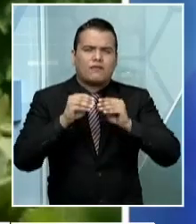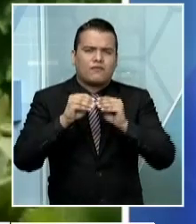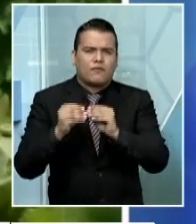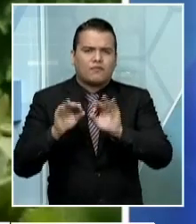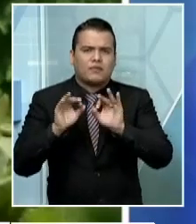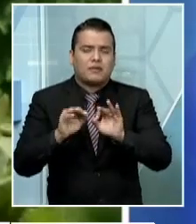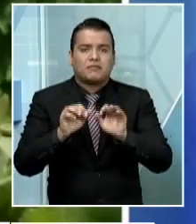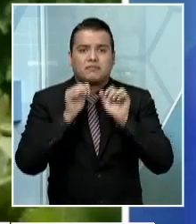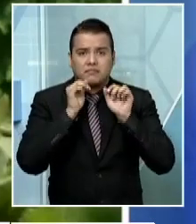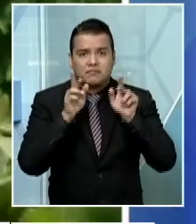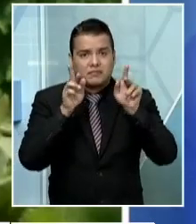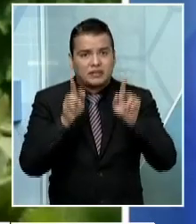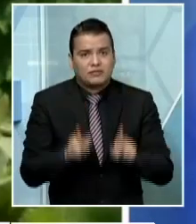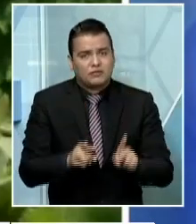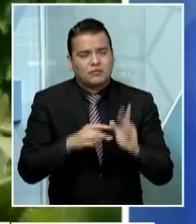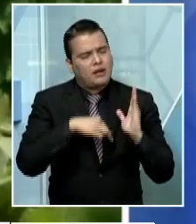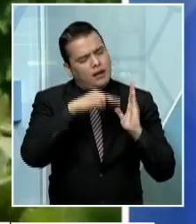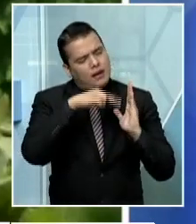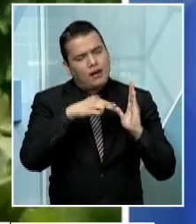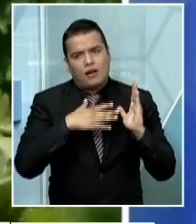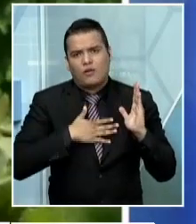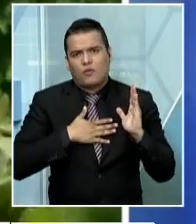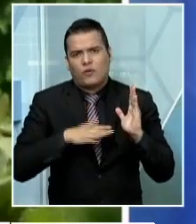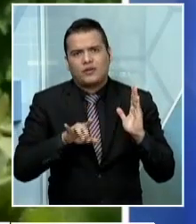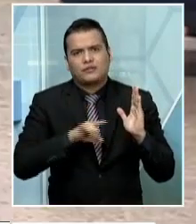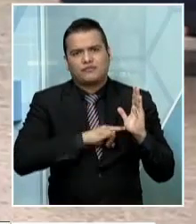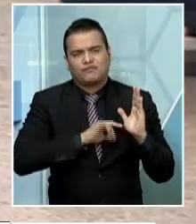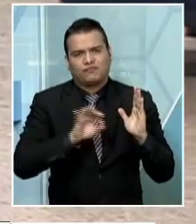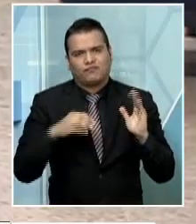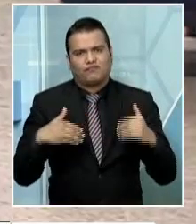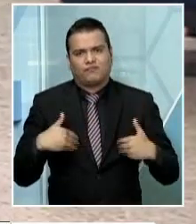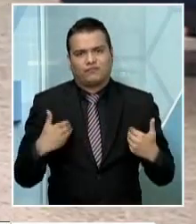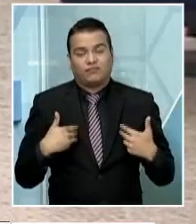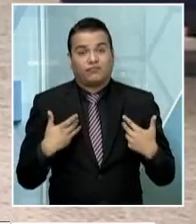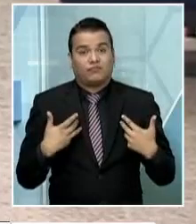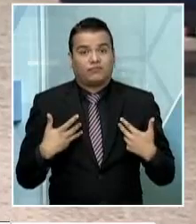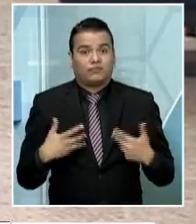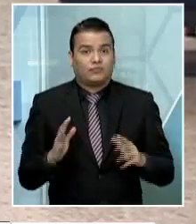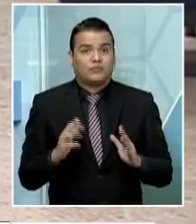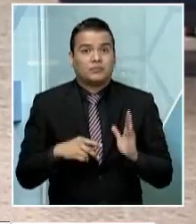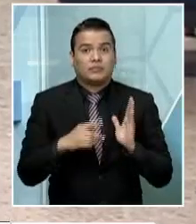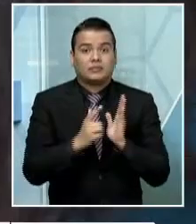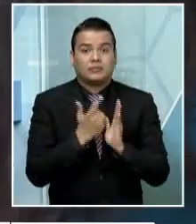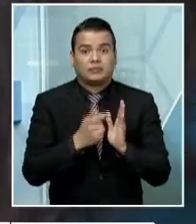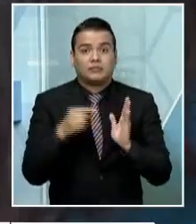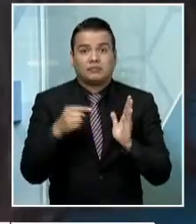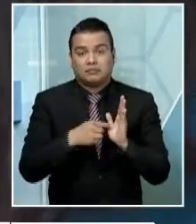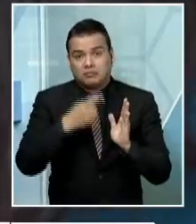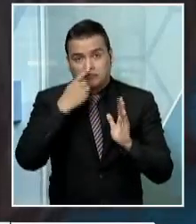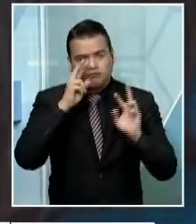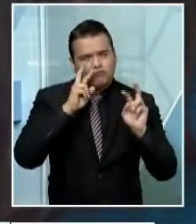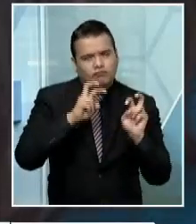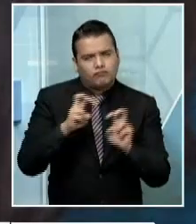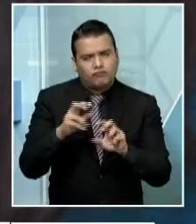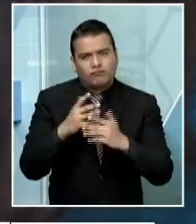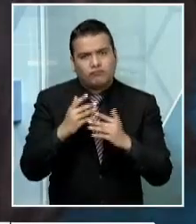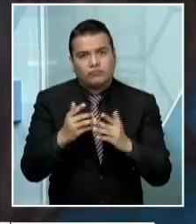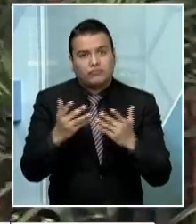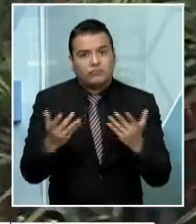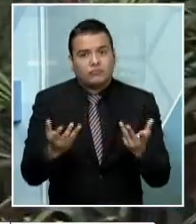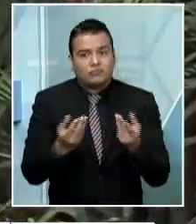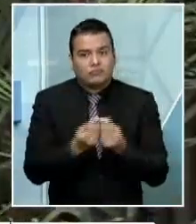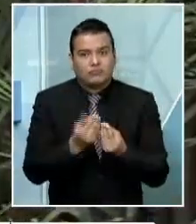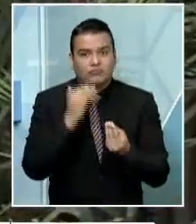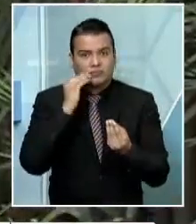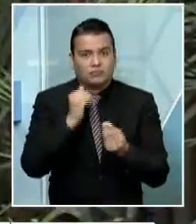que cualquier lector que lo tenga en sus manos lo va a disfrutar de principio a fin. Este libro se convierte en una pieza de consulta y en un viaje enriquecido con las voces de este